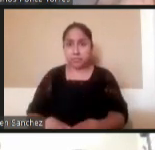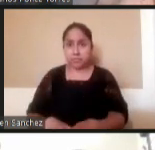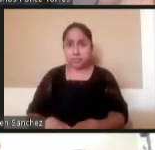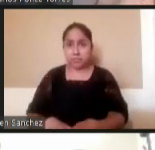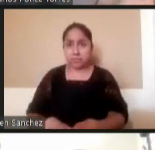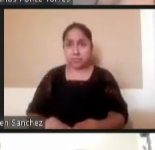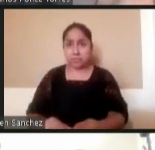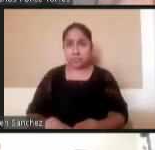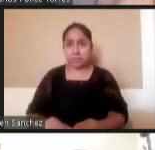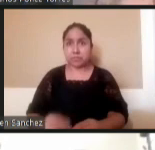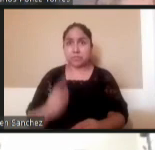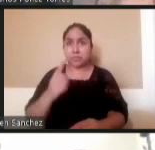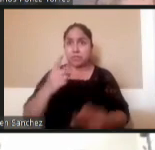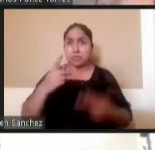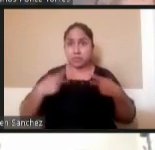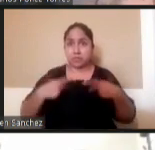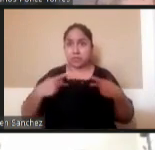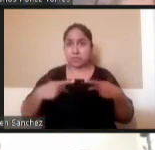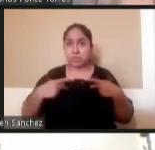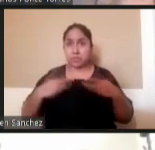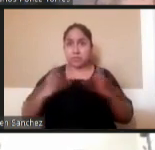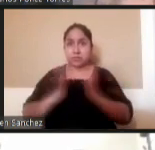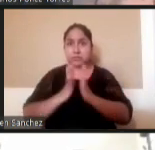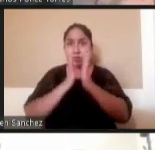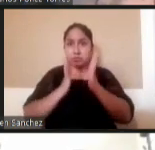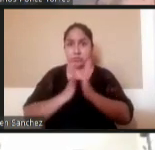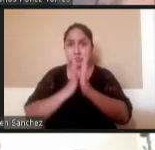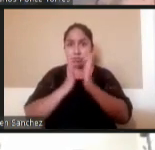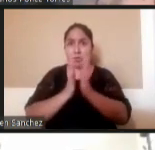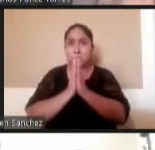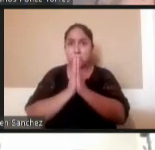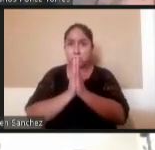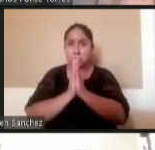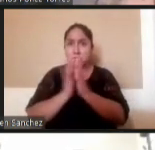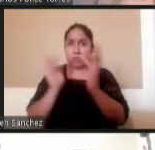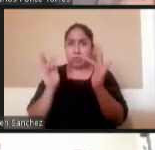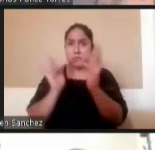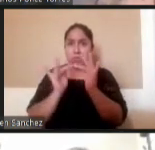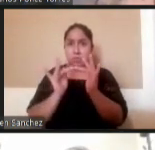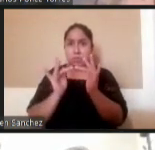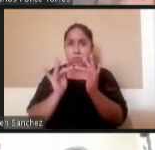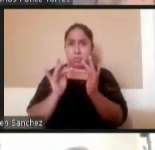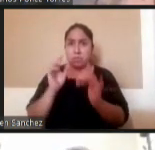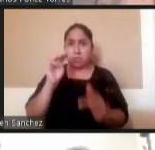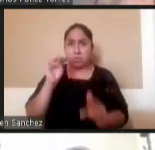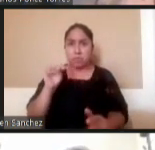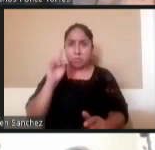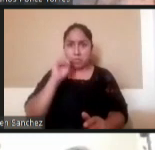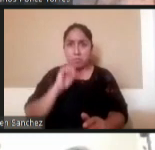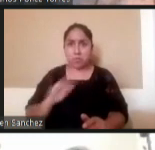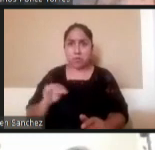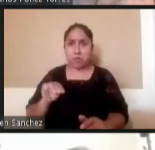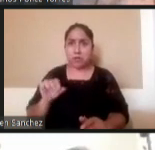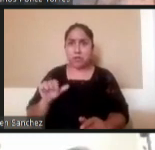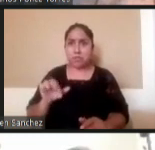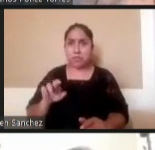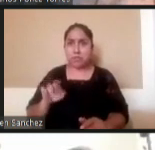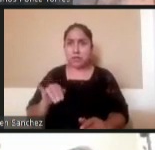Tenemos una participación ciudadana. Vamos a pedir que se conecte la señora María Elena Mendoza. Ella se